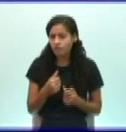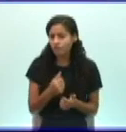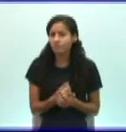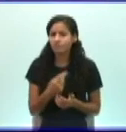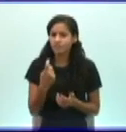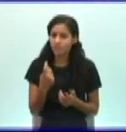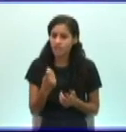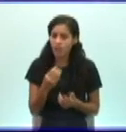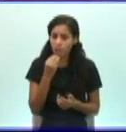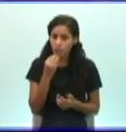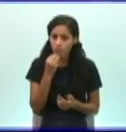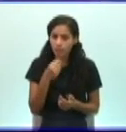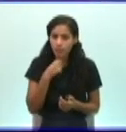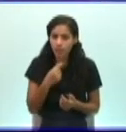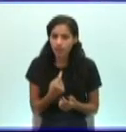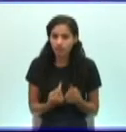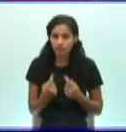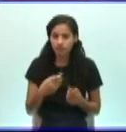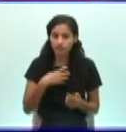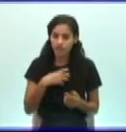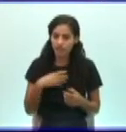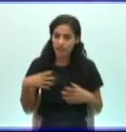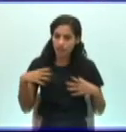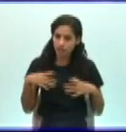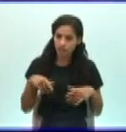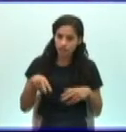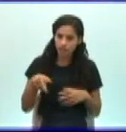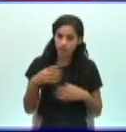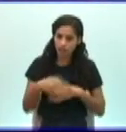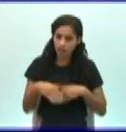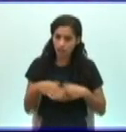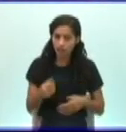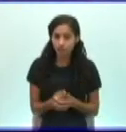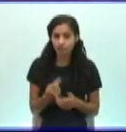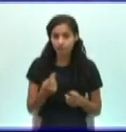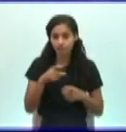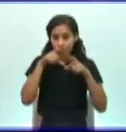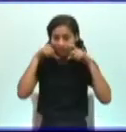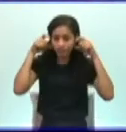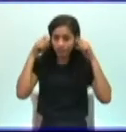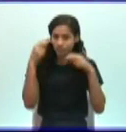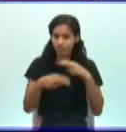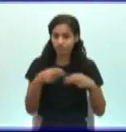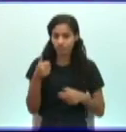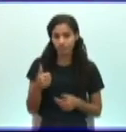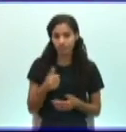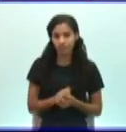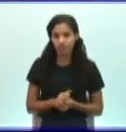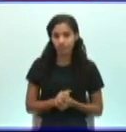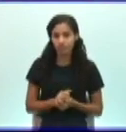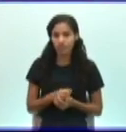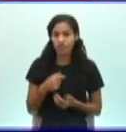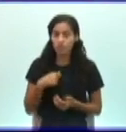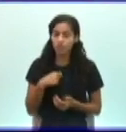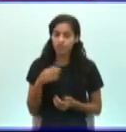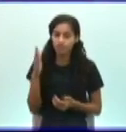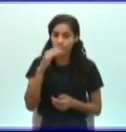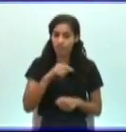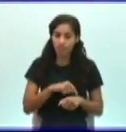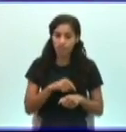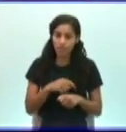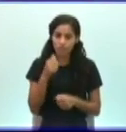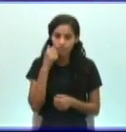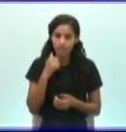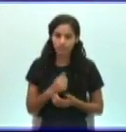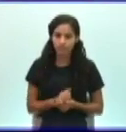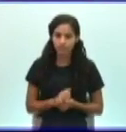necesidad muy imperiosa tienen que salir a la calle, que usen correctamente el nasobuco. A mí no me queda tiempo